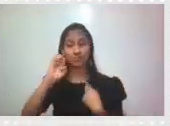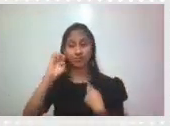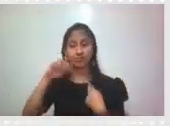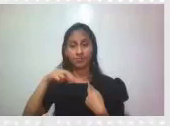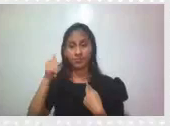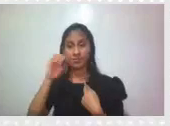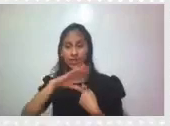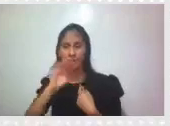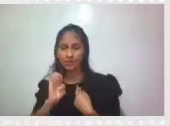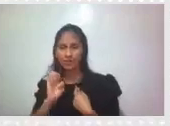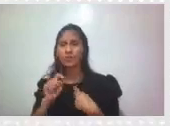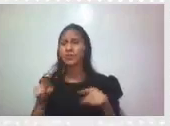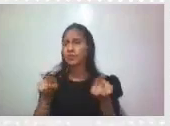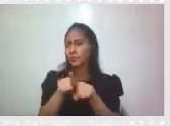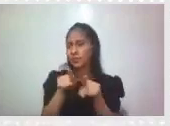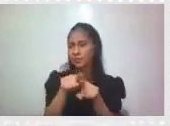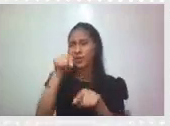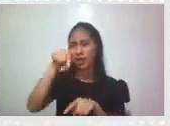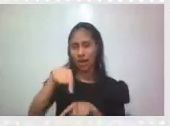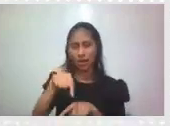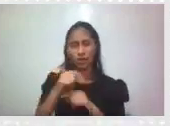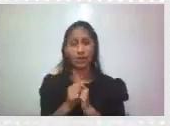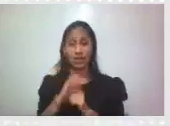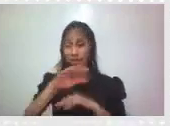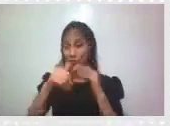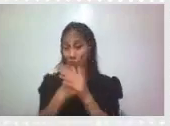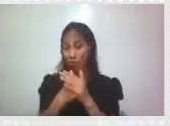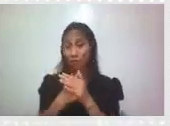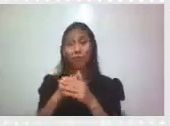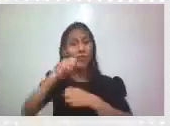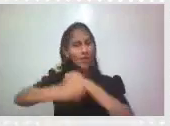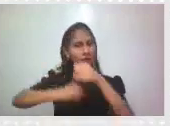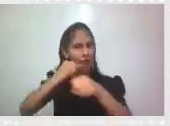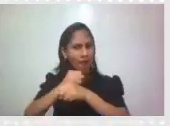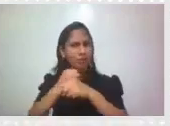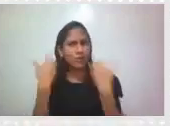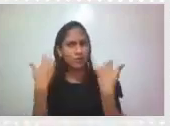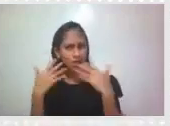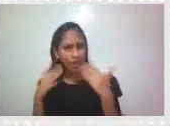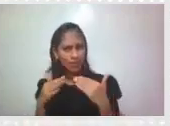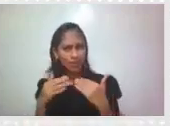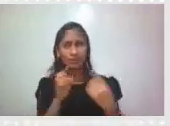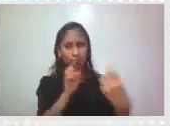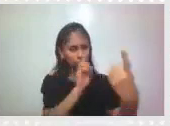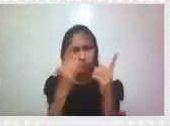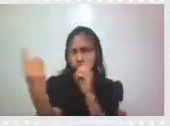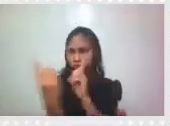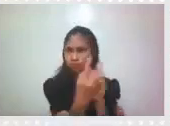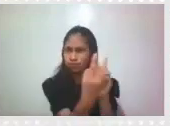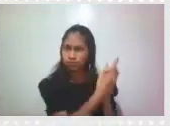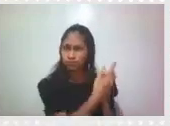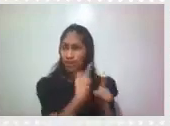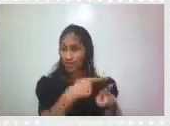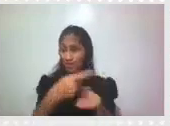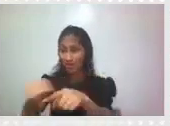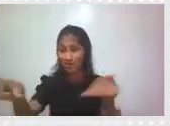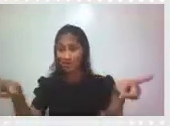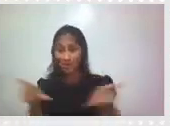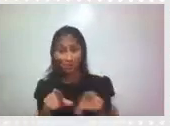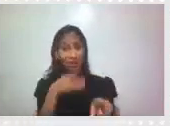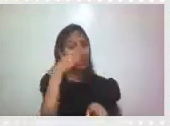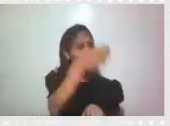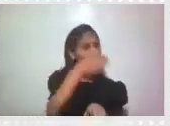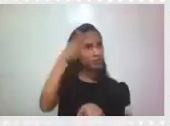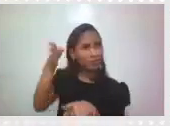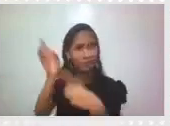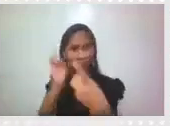trabajo lograda en estos años con los pueblos indígenas, hemos identificado al menos 5 ejes